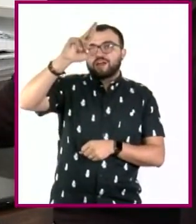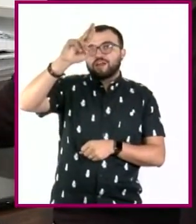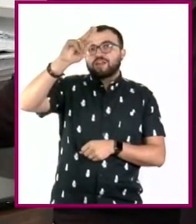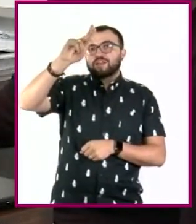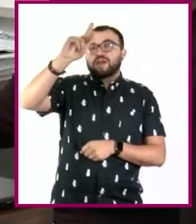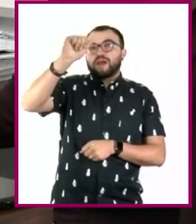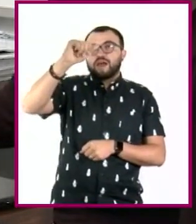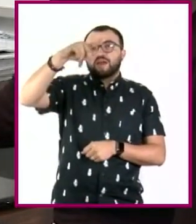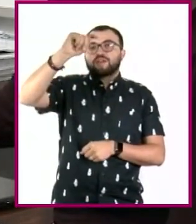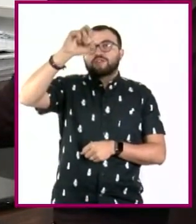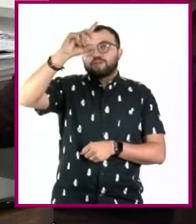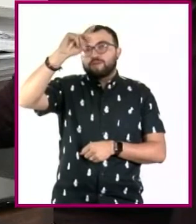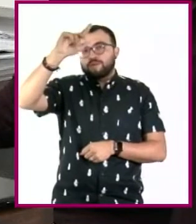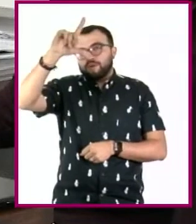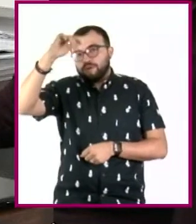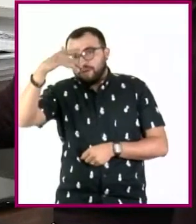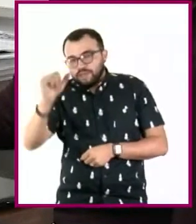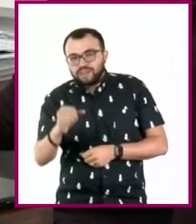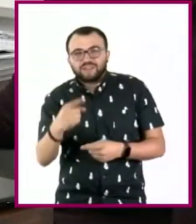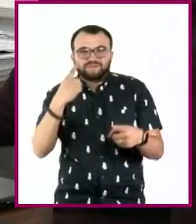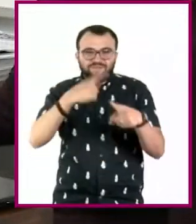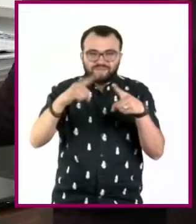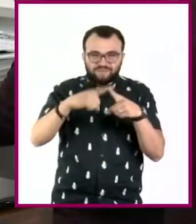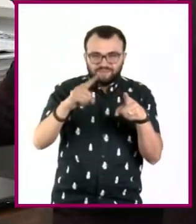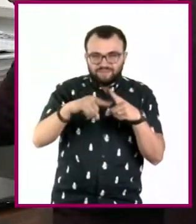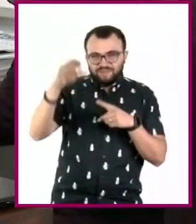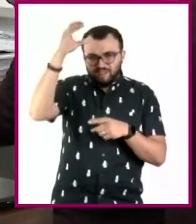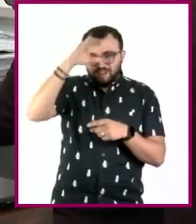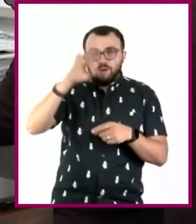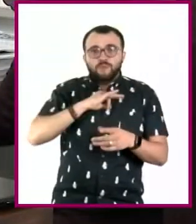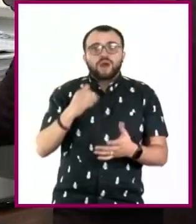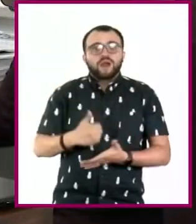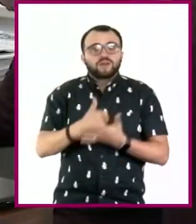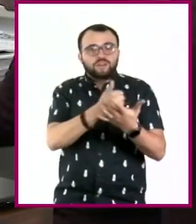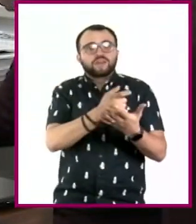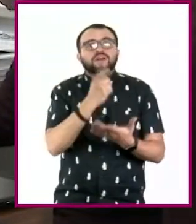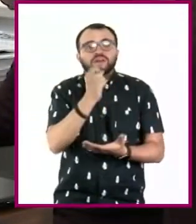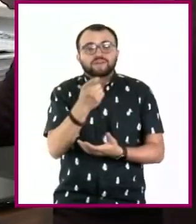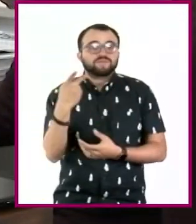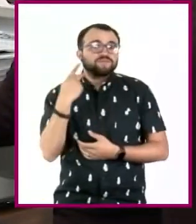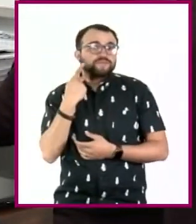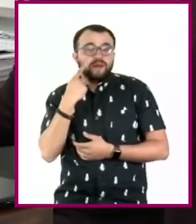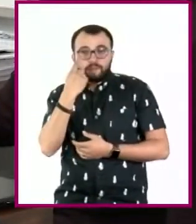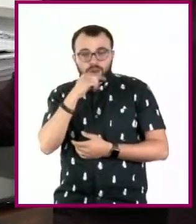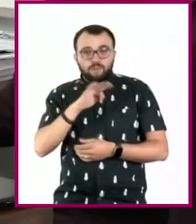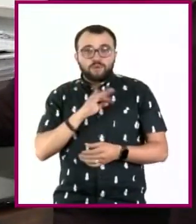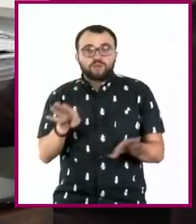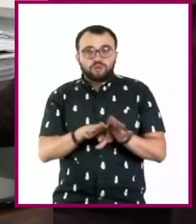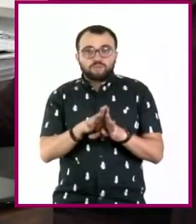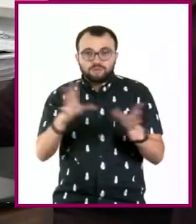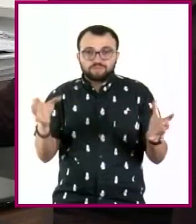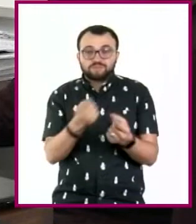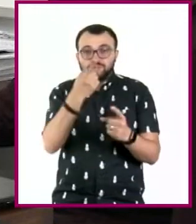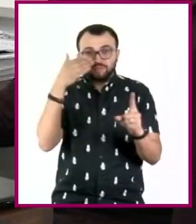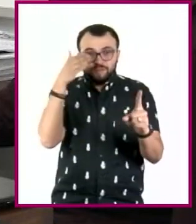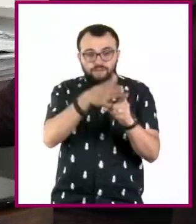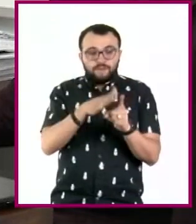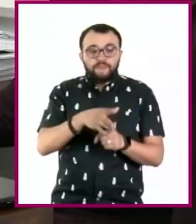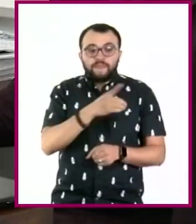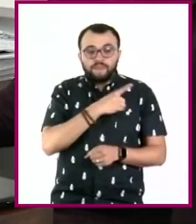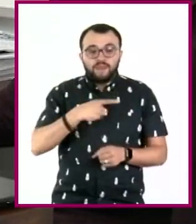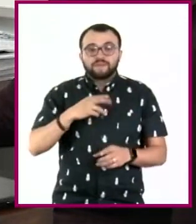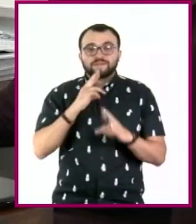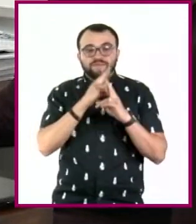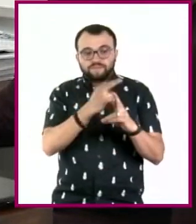entre otras ciencias sociales, pueden ayudar al diseño de políticas públicas que satisfagan este objetivo. Habrá que publicar el reportaje y